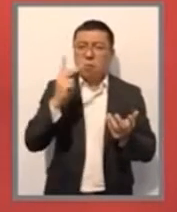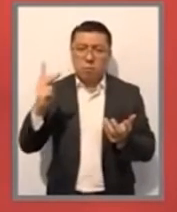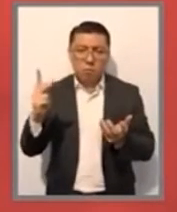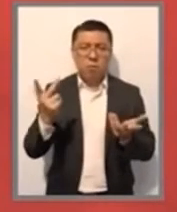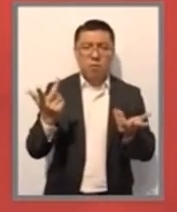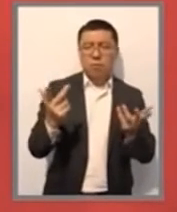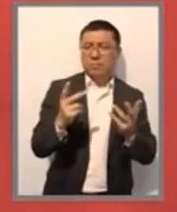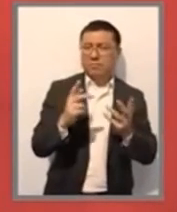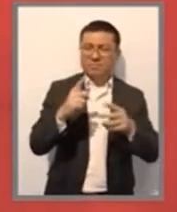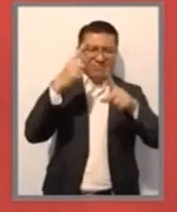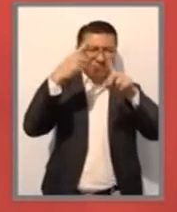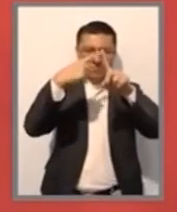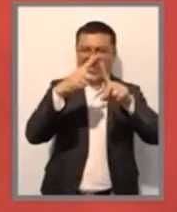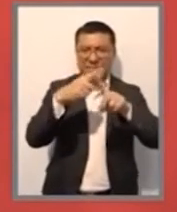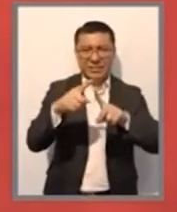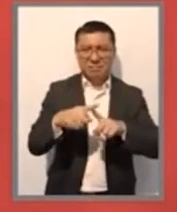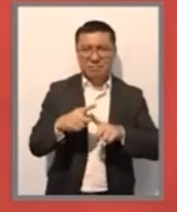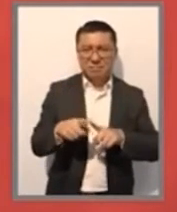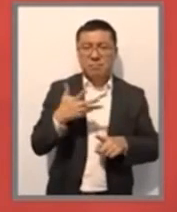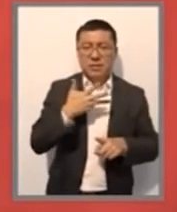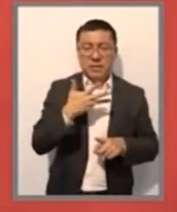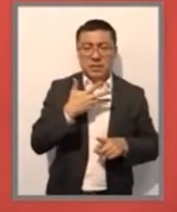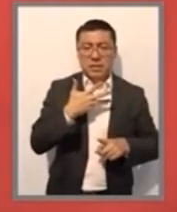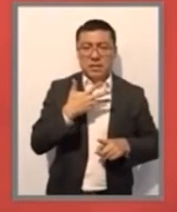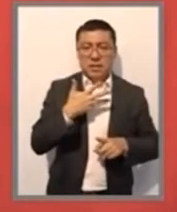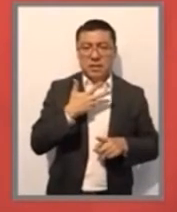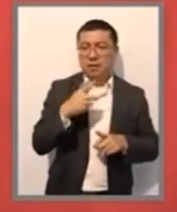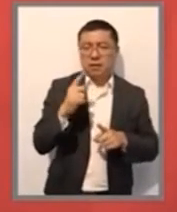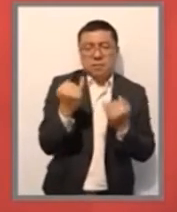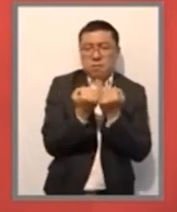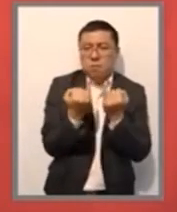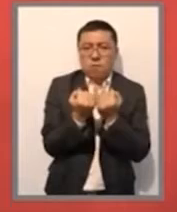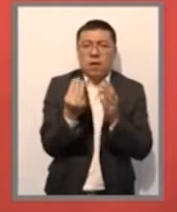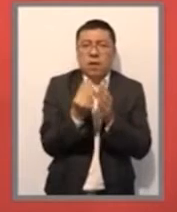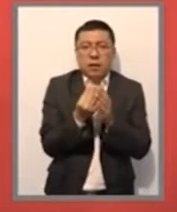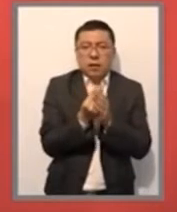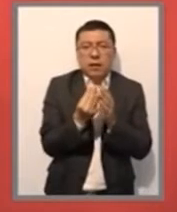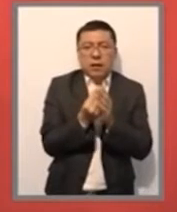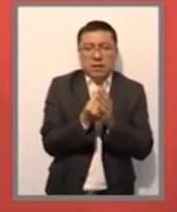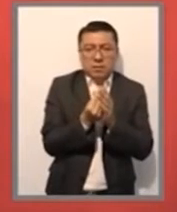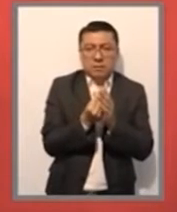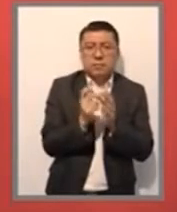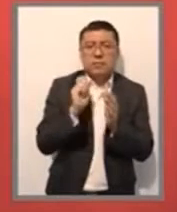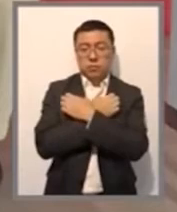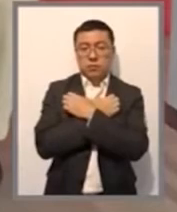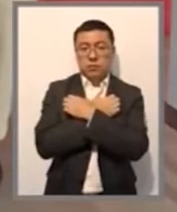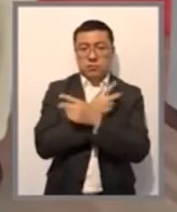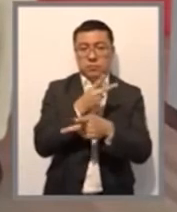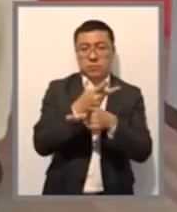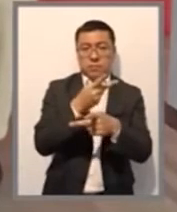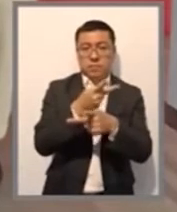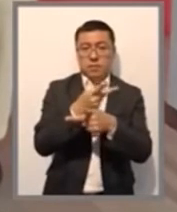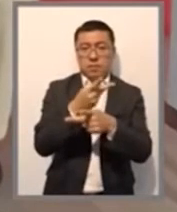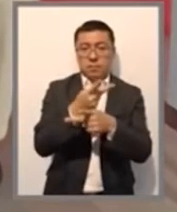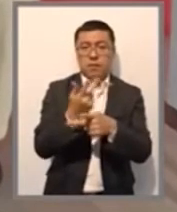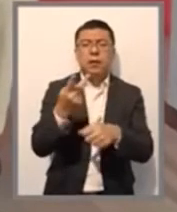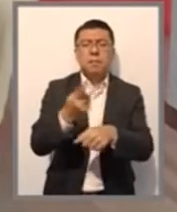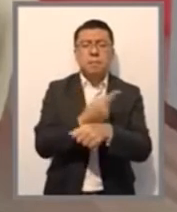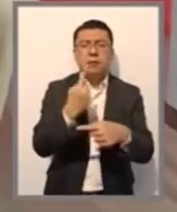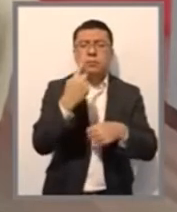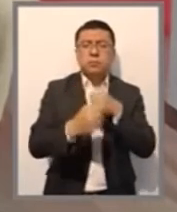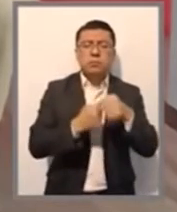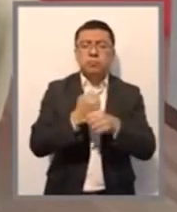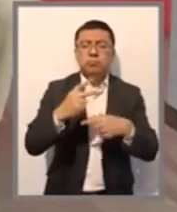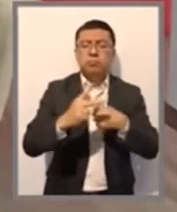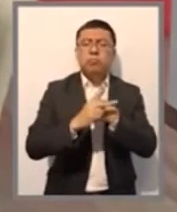El ciclo escolar termina el próximo 19 de junio en Jalisco y si la pandemia lo permite, se reanudarían